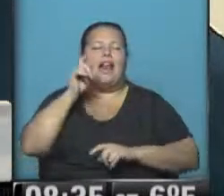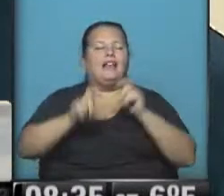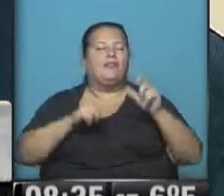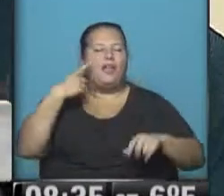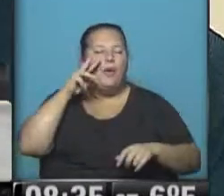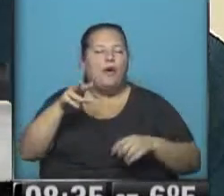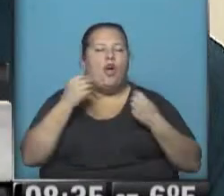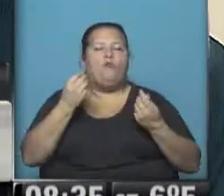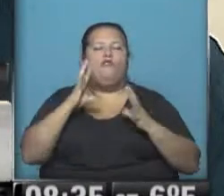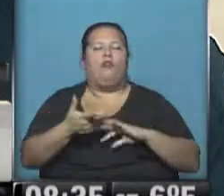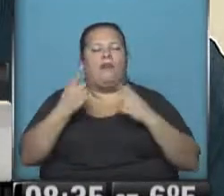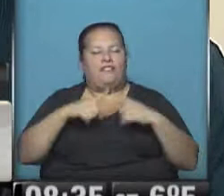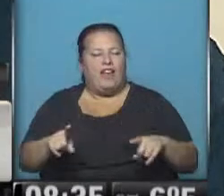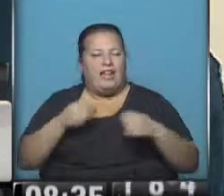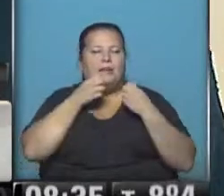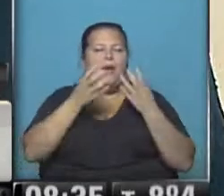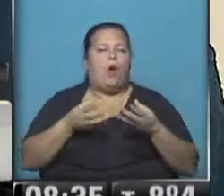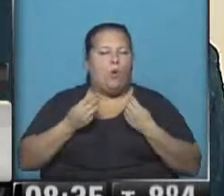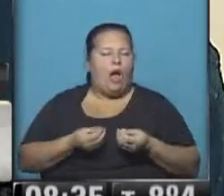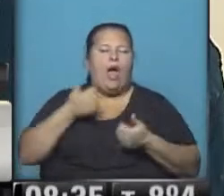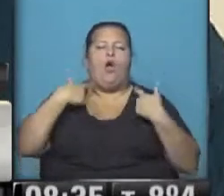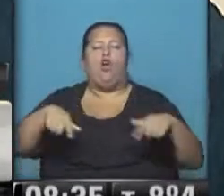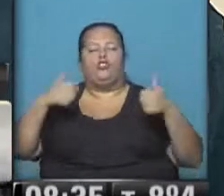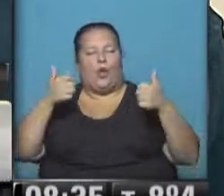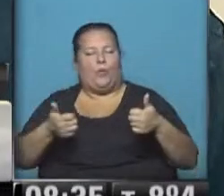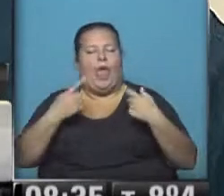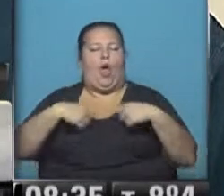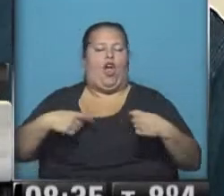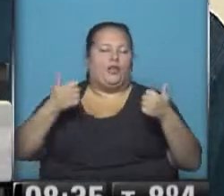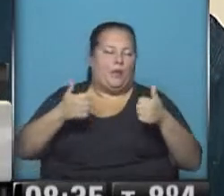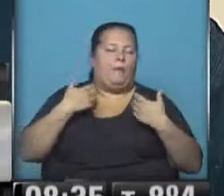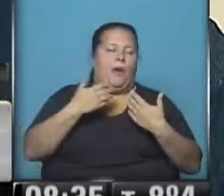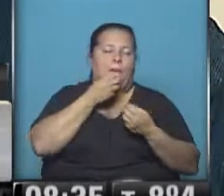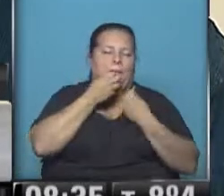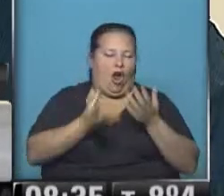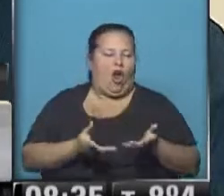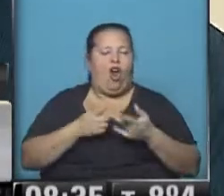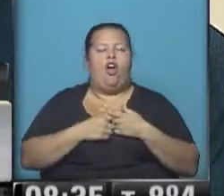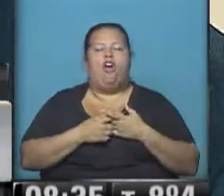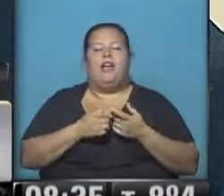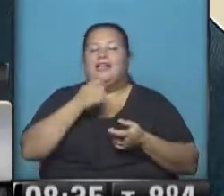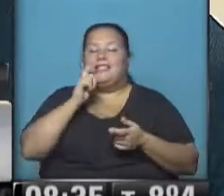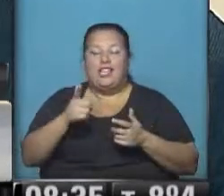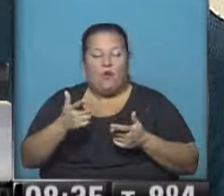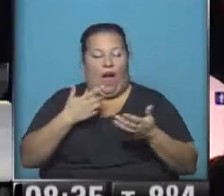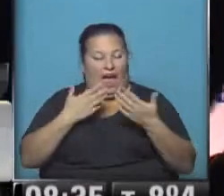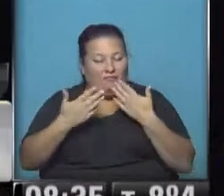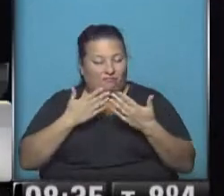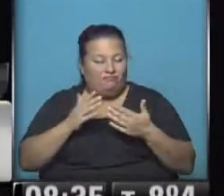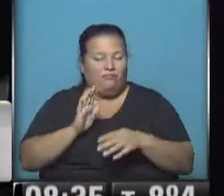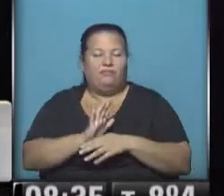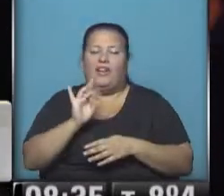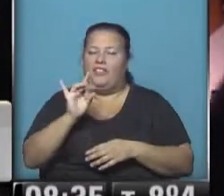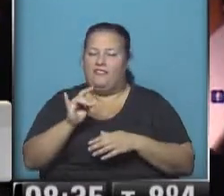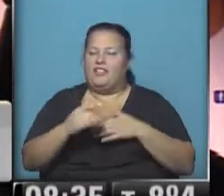que se puede hacer distinto que se puede hacer mejor que se hizo bien que cosas se hicieron miembros se puede mejorar si no tenemos ese tipo de discusión es muy